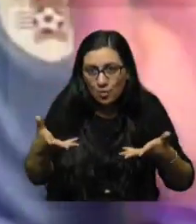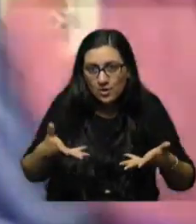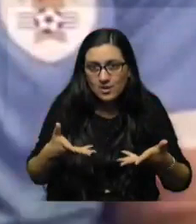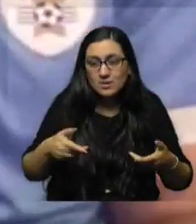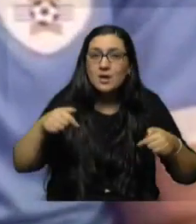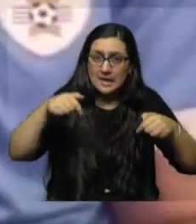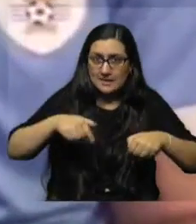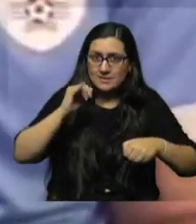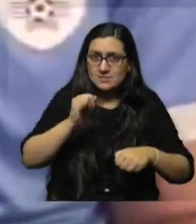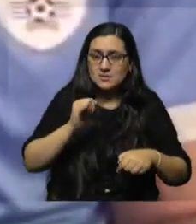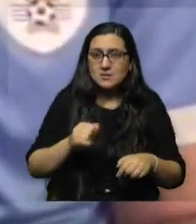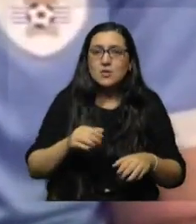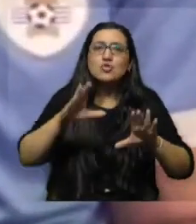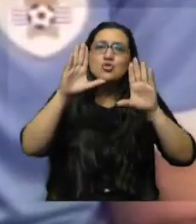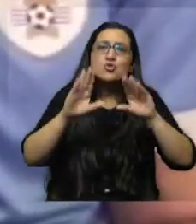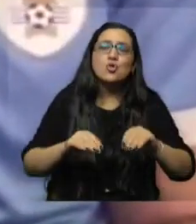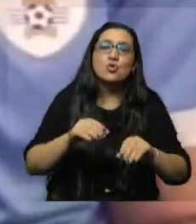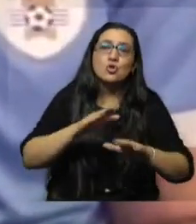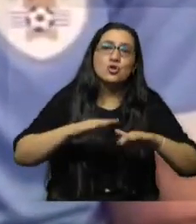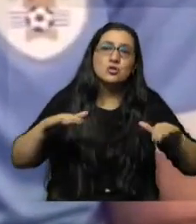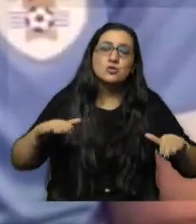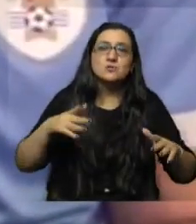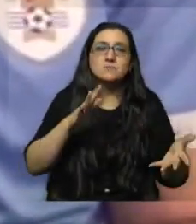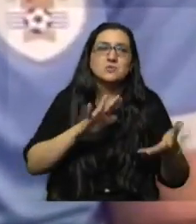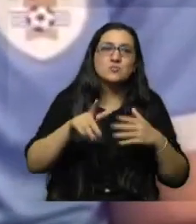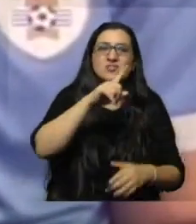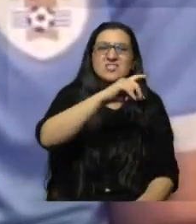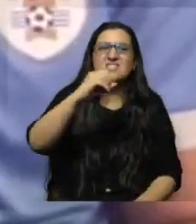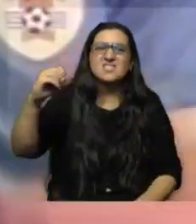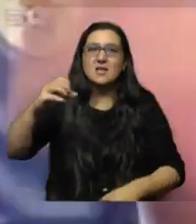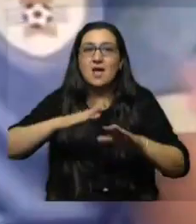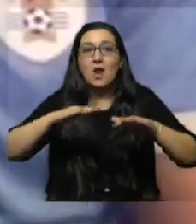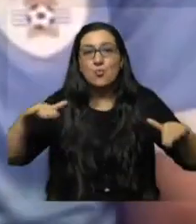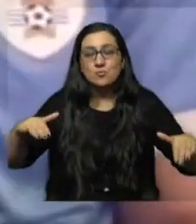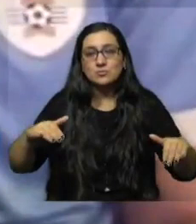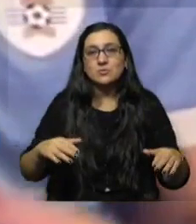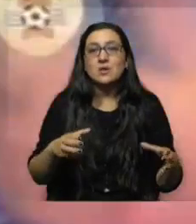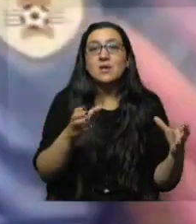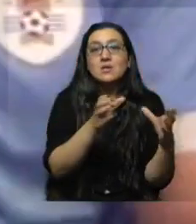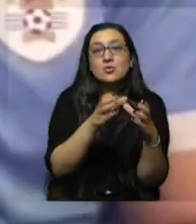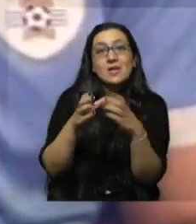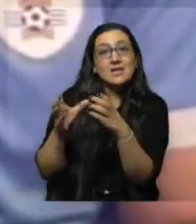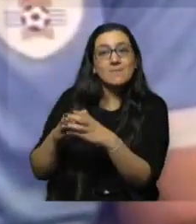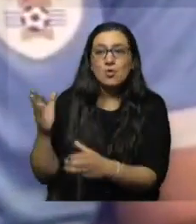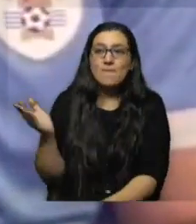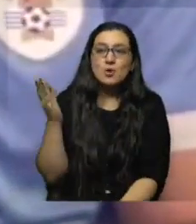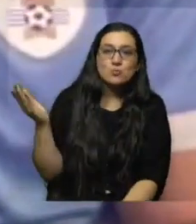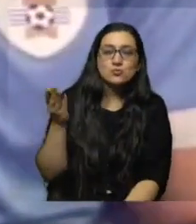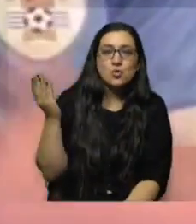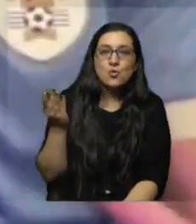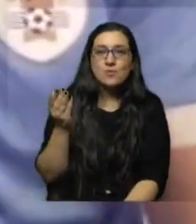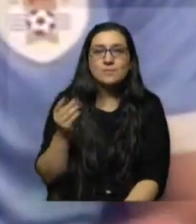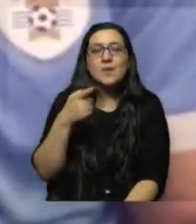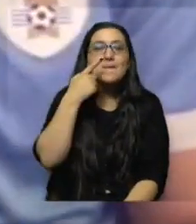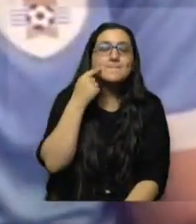en este sí participaron todos, alrededor de 100 alumnos. Y entre equipo de producción,